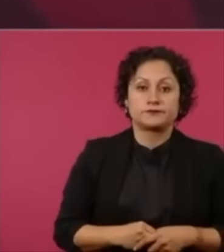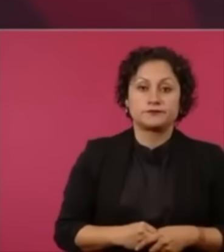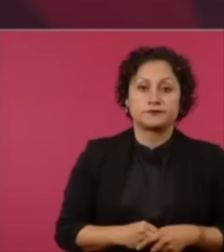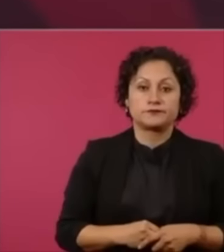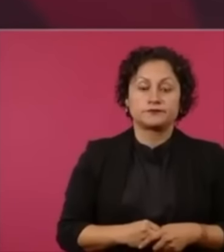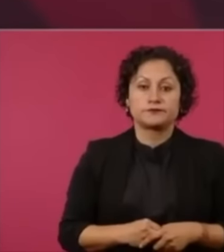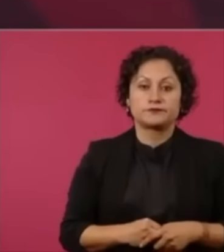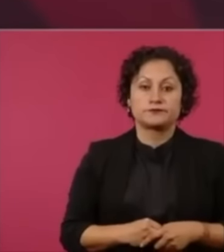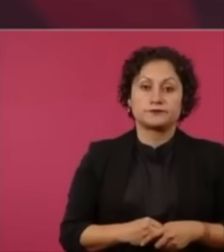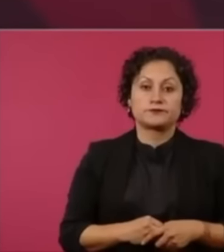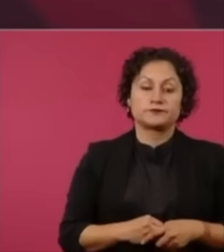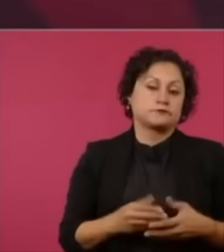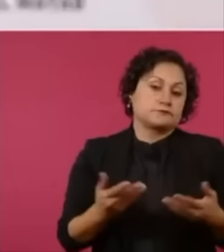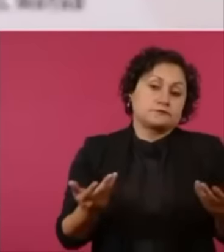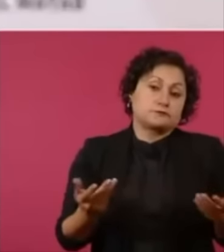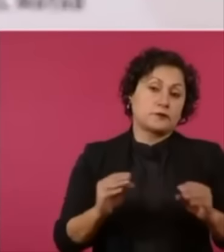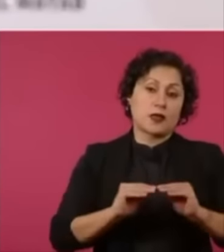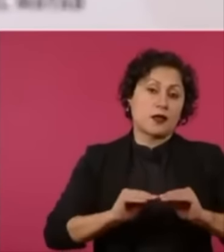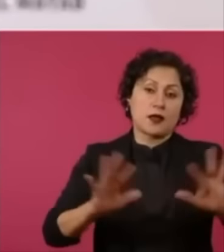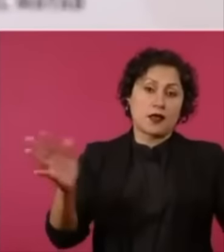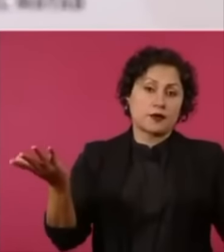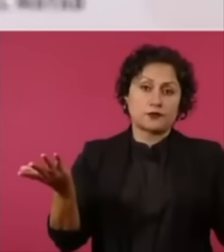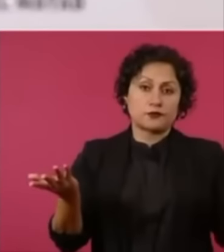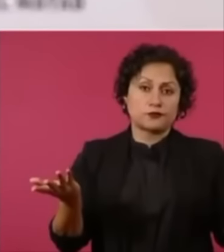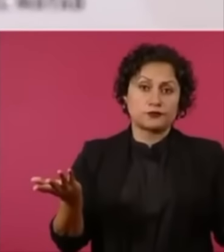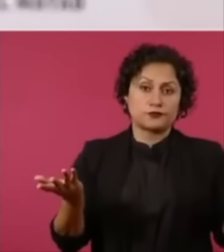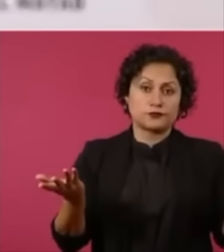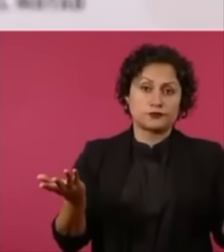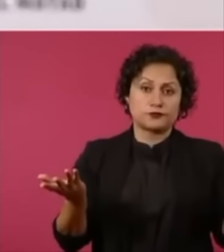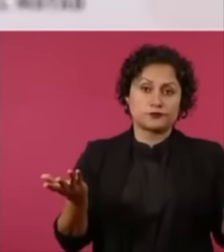Entonces, es Claudia.